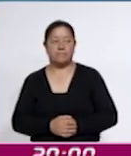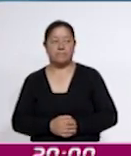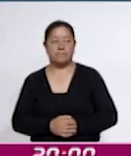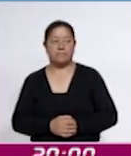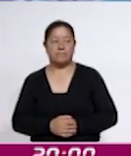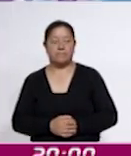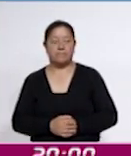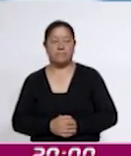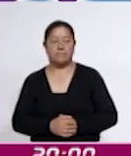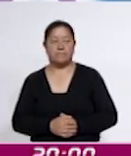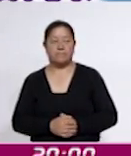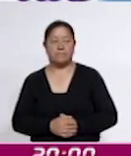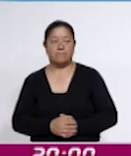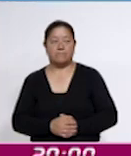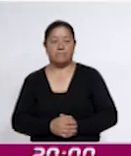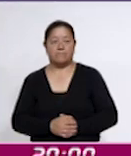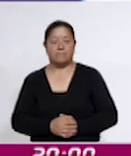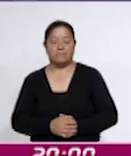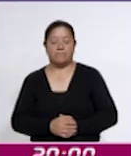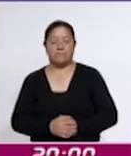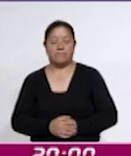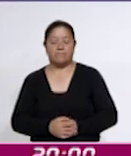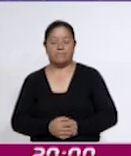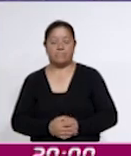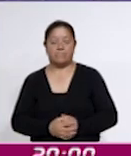Coracyt Noticias informa